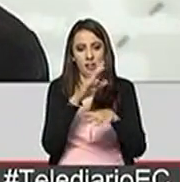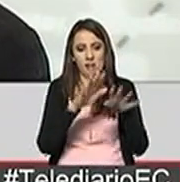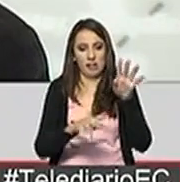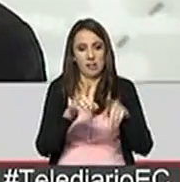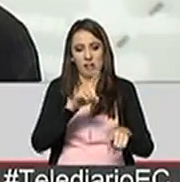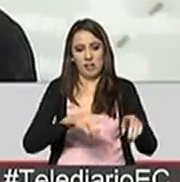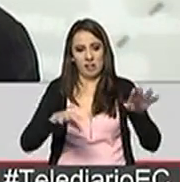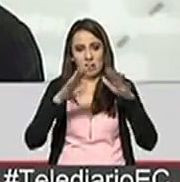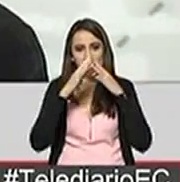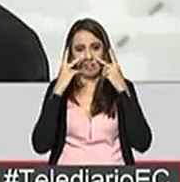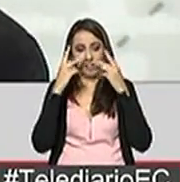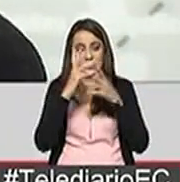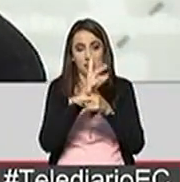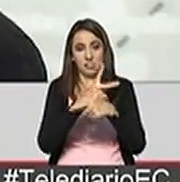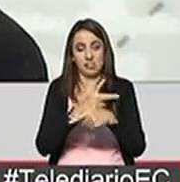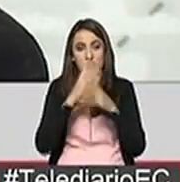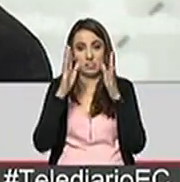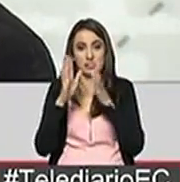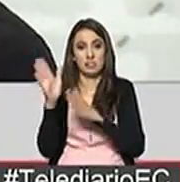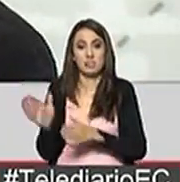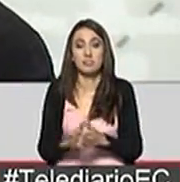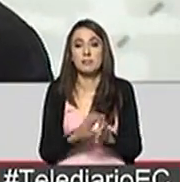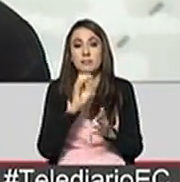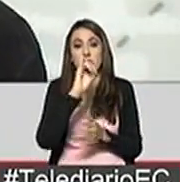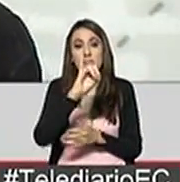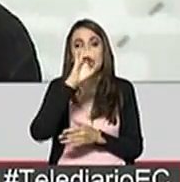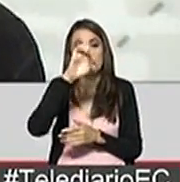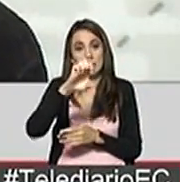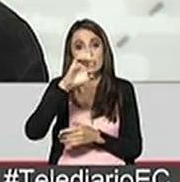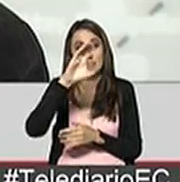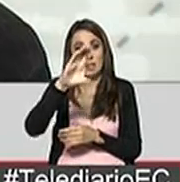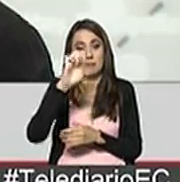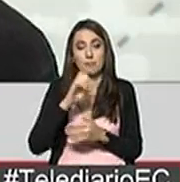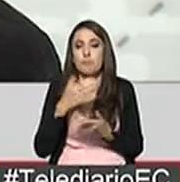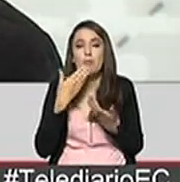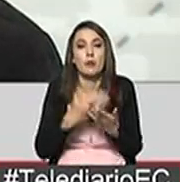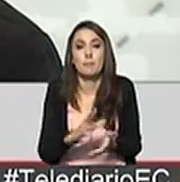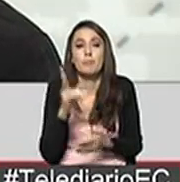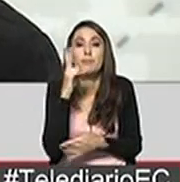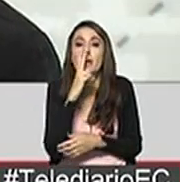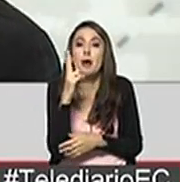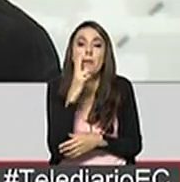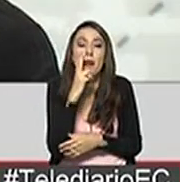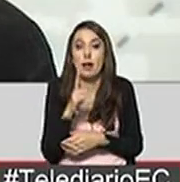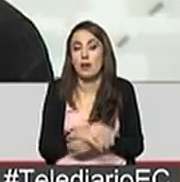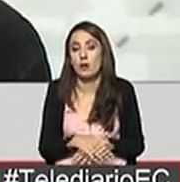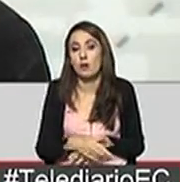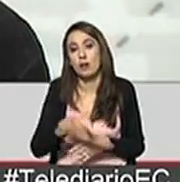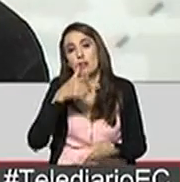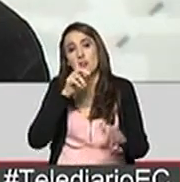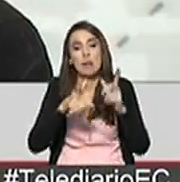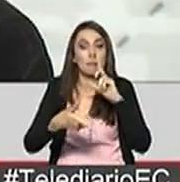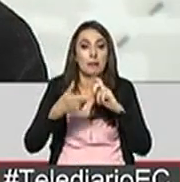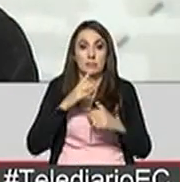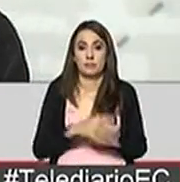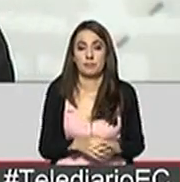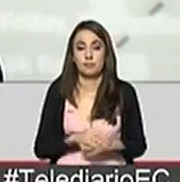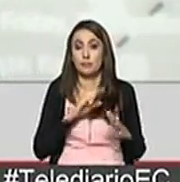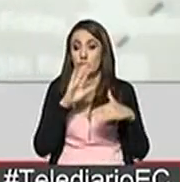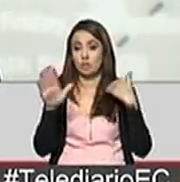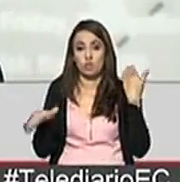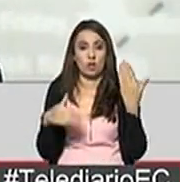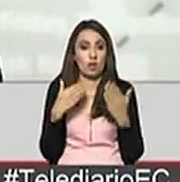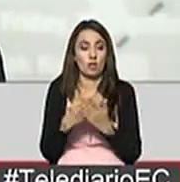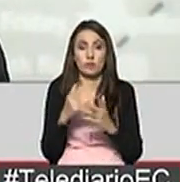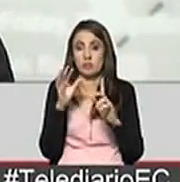estos productos que están sujetos al ICE. Entonces, tabacos, destilados, cervezas. Entonces, todo lo que es consumos